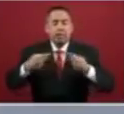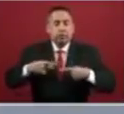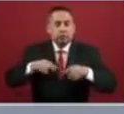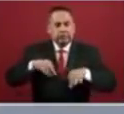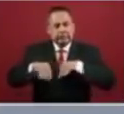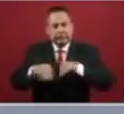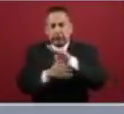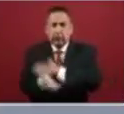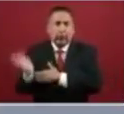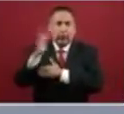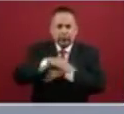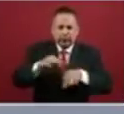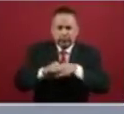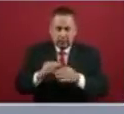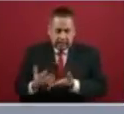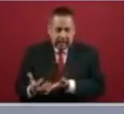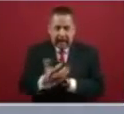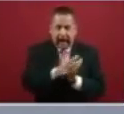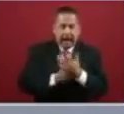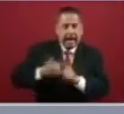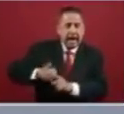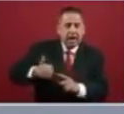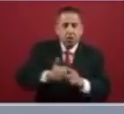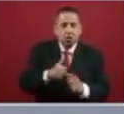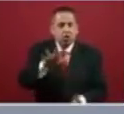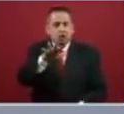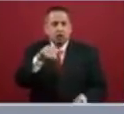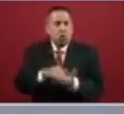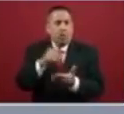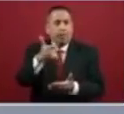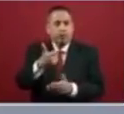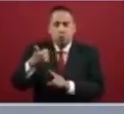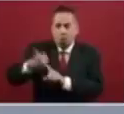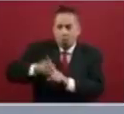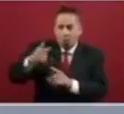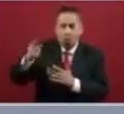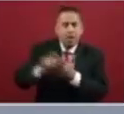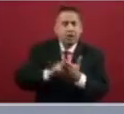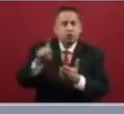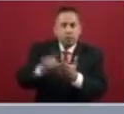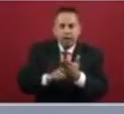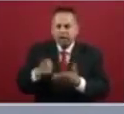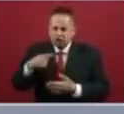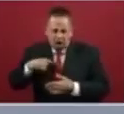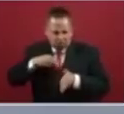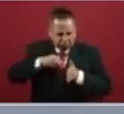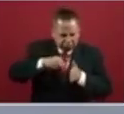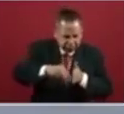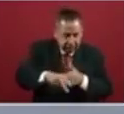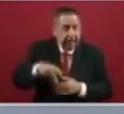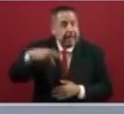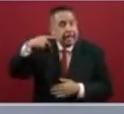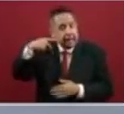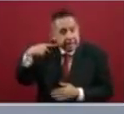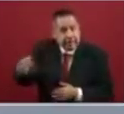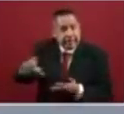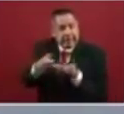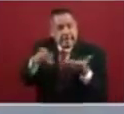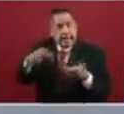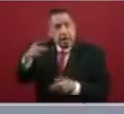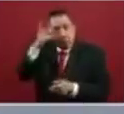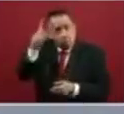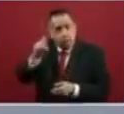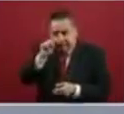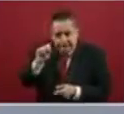jornaleros que ganan 5 mil pesos mensuales para cultivar sus propias parcelas.